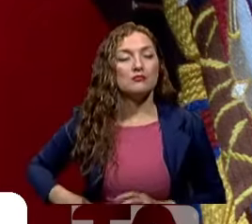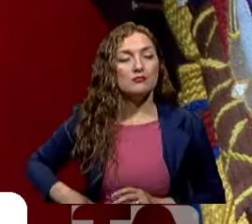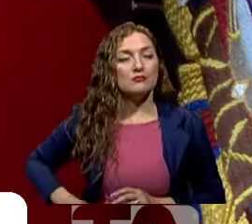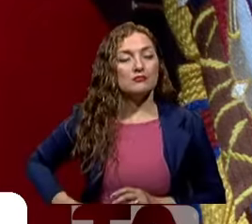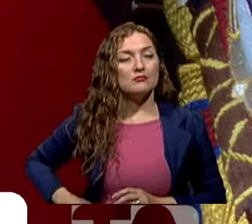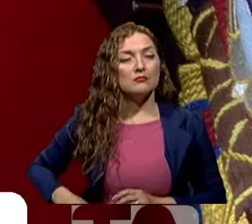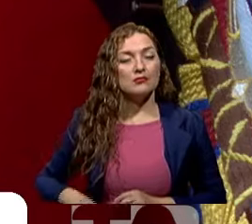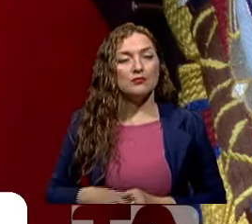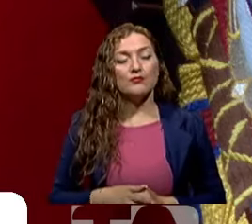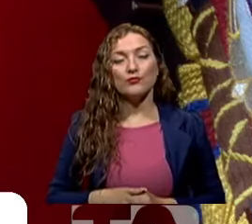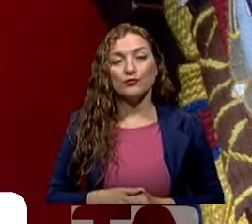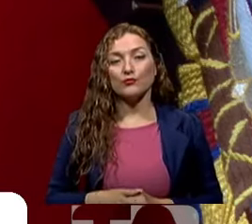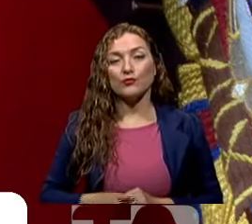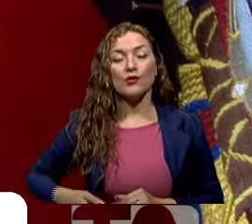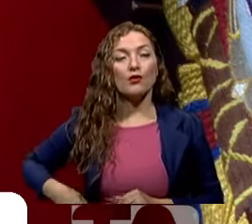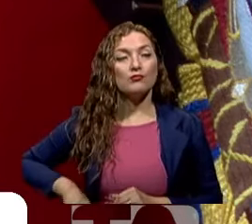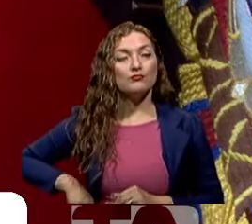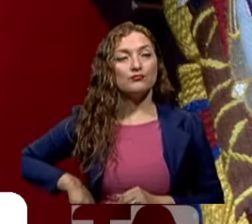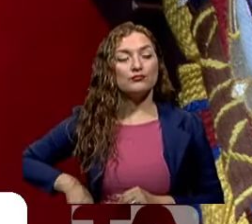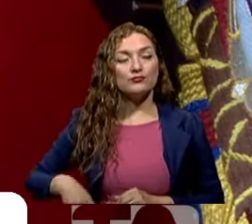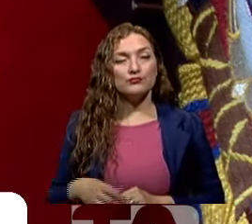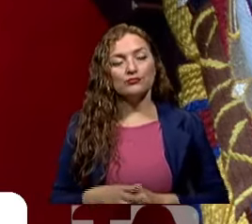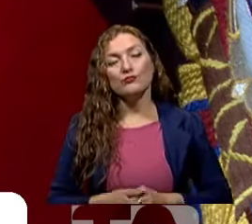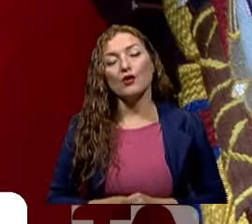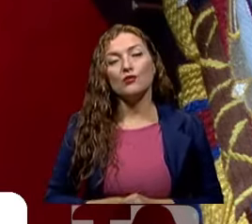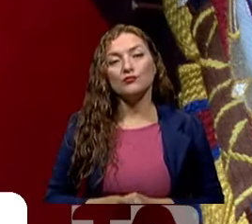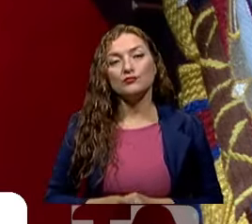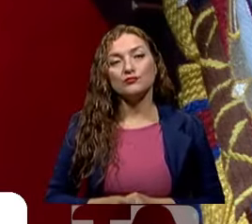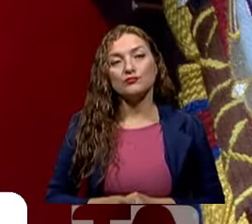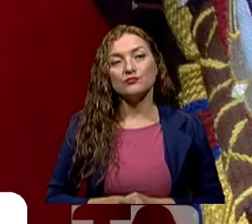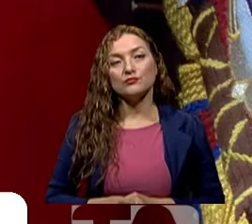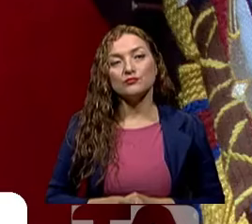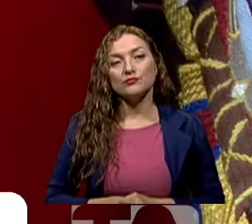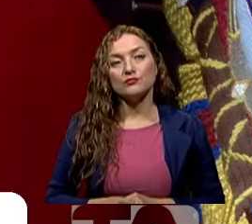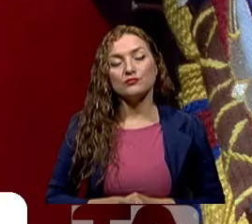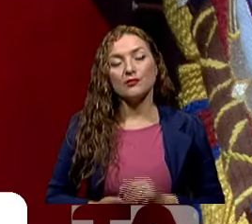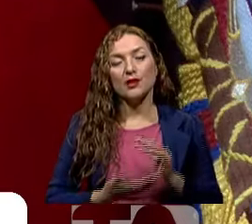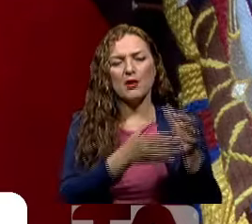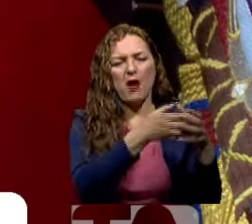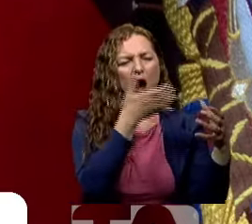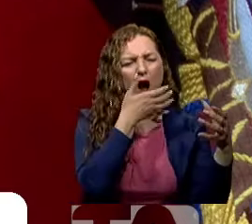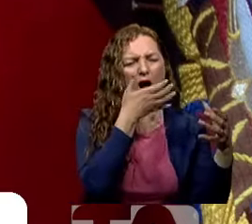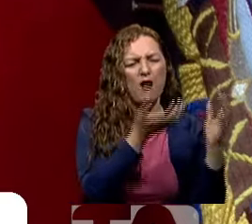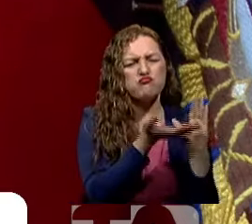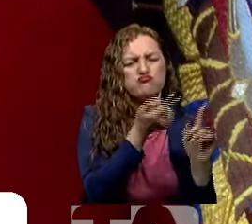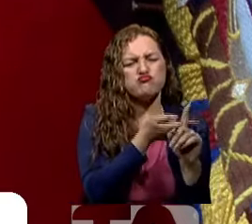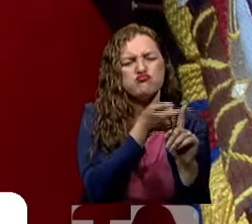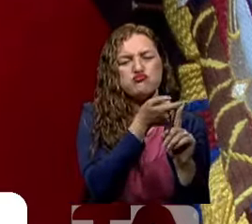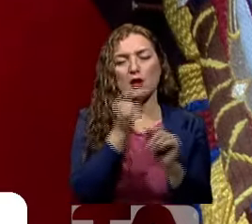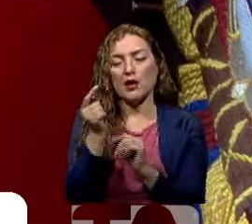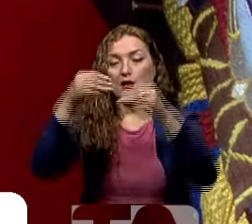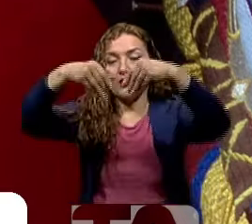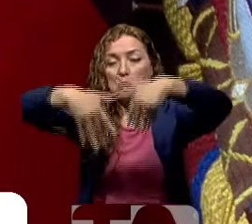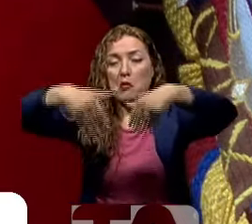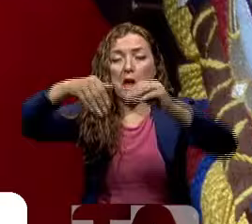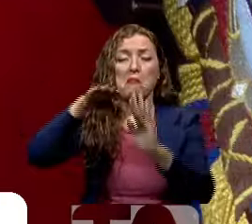grados, también de una disminución en las tasas de precipitación de alrededor del